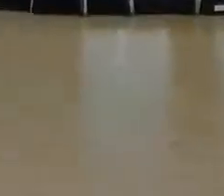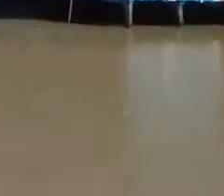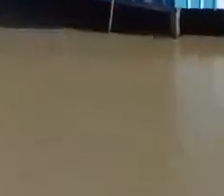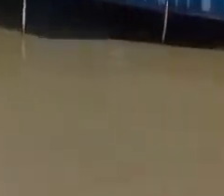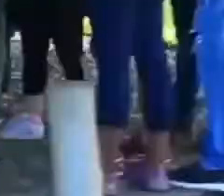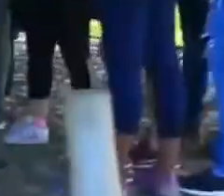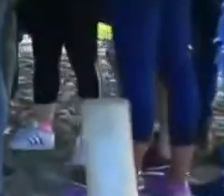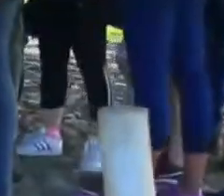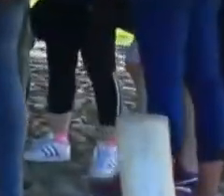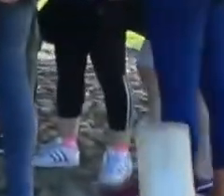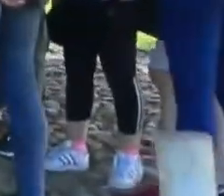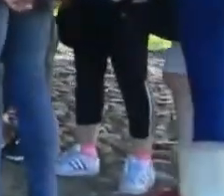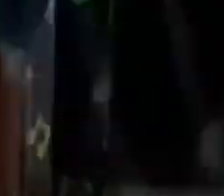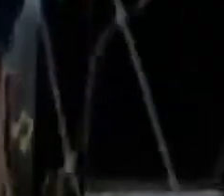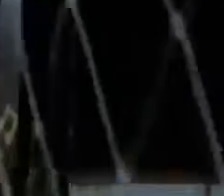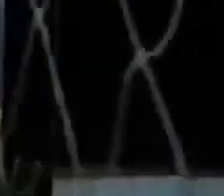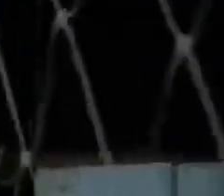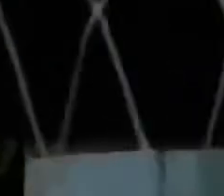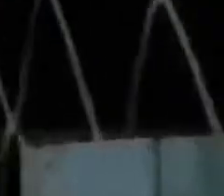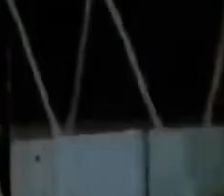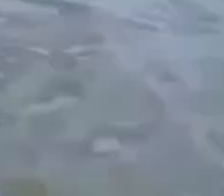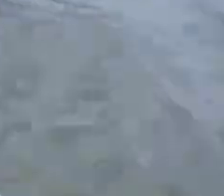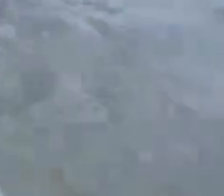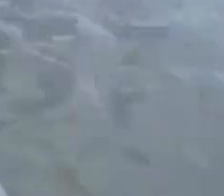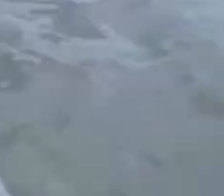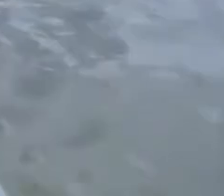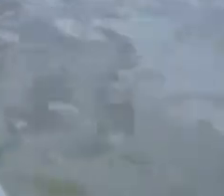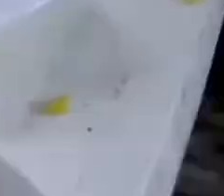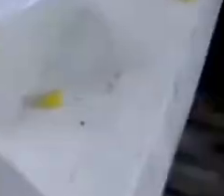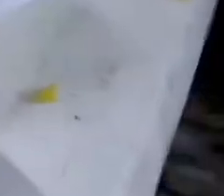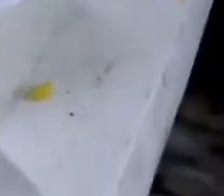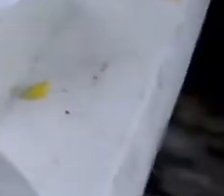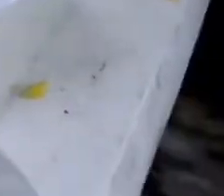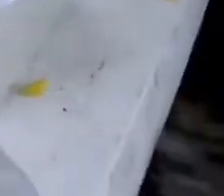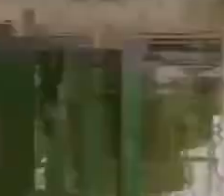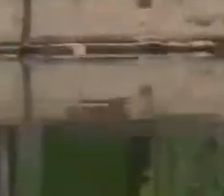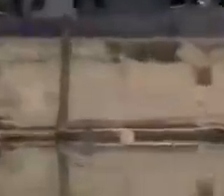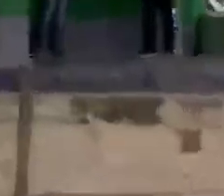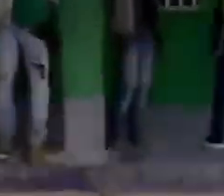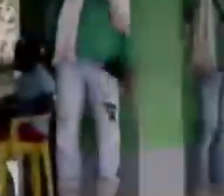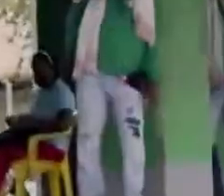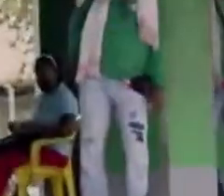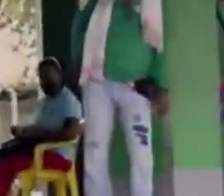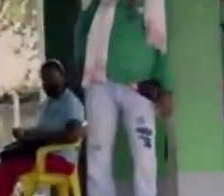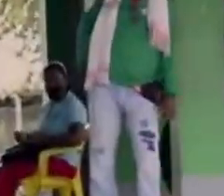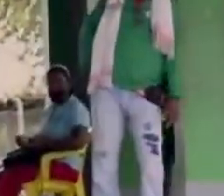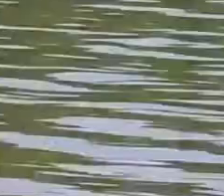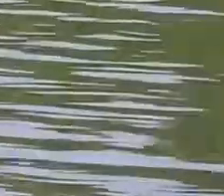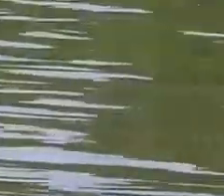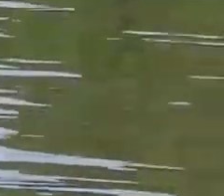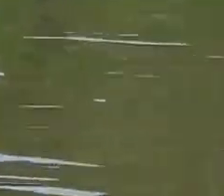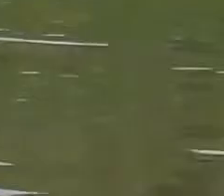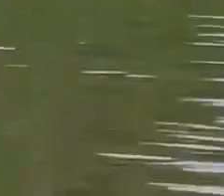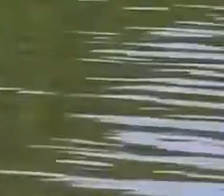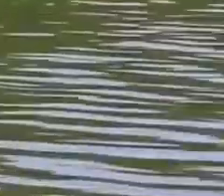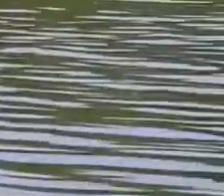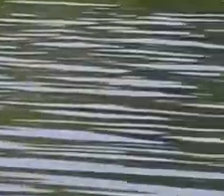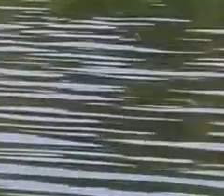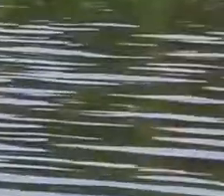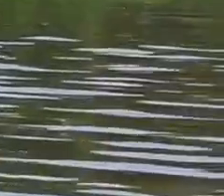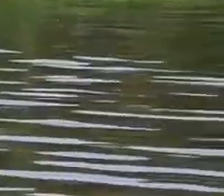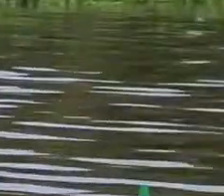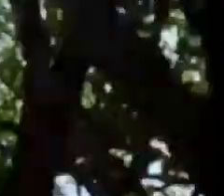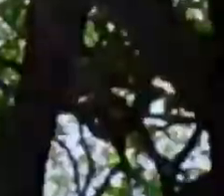una iniciativa de producción sostenible liderada por familias afrocolombianas y campesinas que buscan compartir la